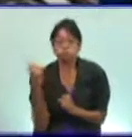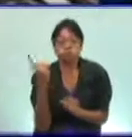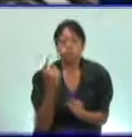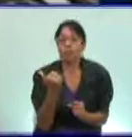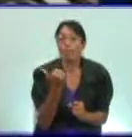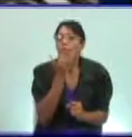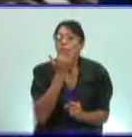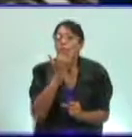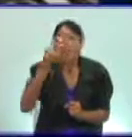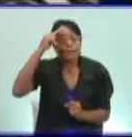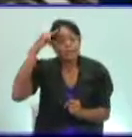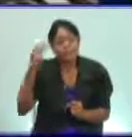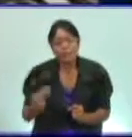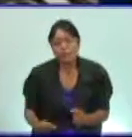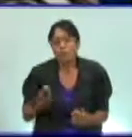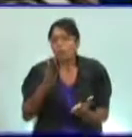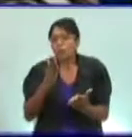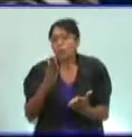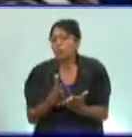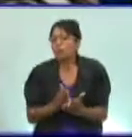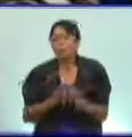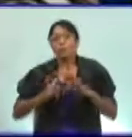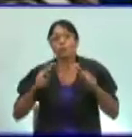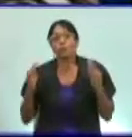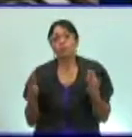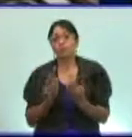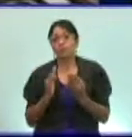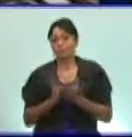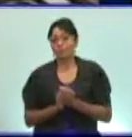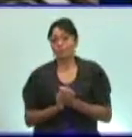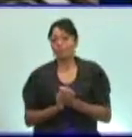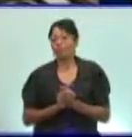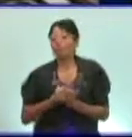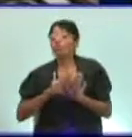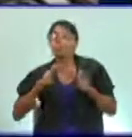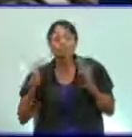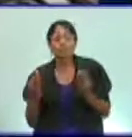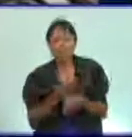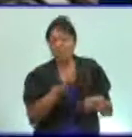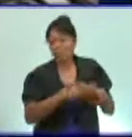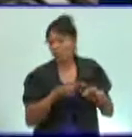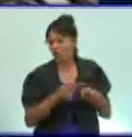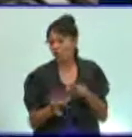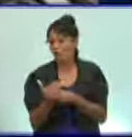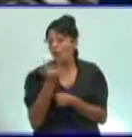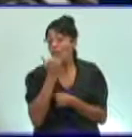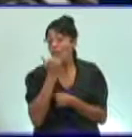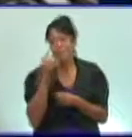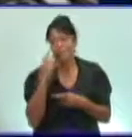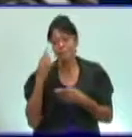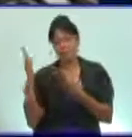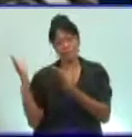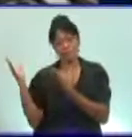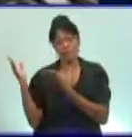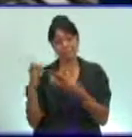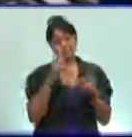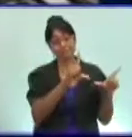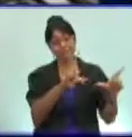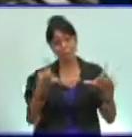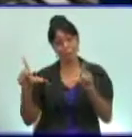todo esto sí, esta materia va a verse afectada, ya lo estamos viendo en pantalla con estas imágenes. Por lo